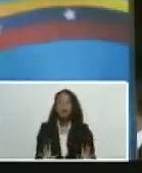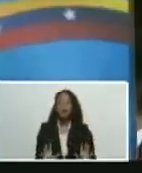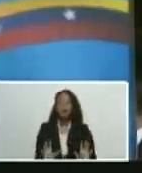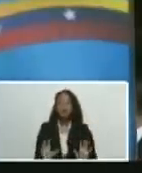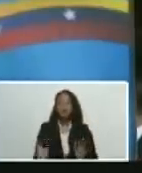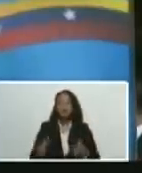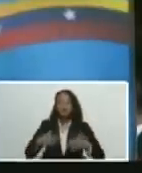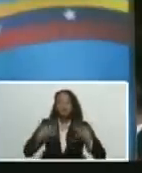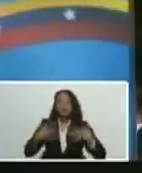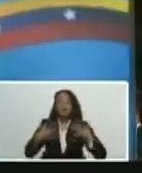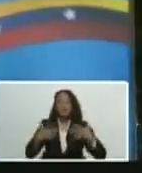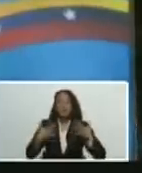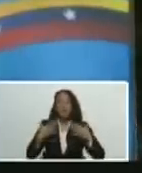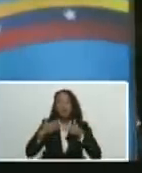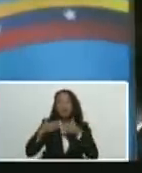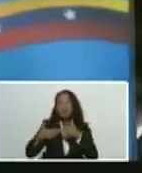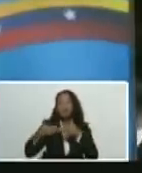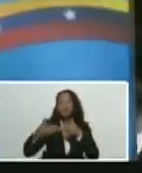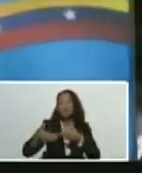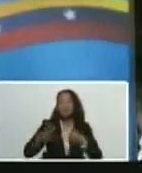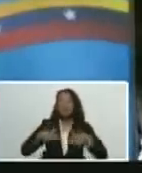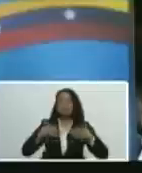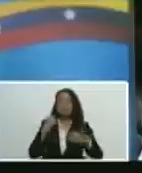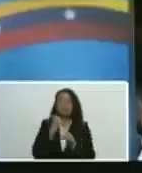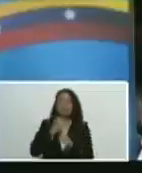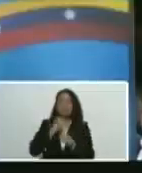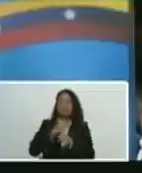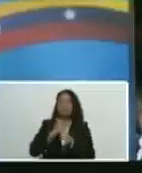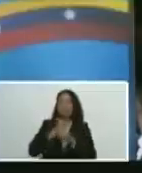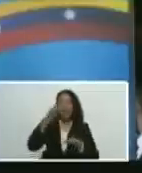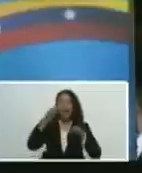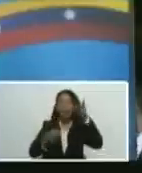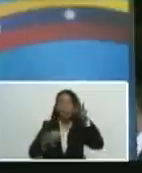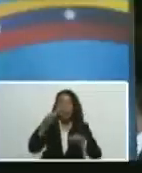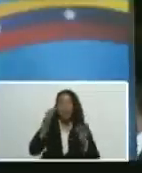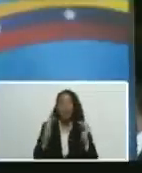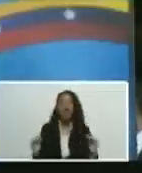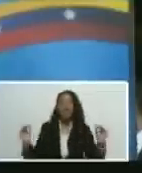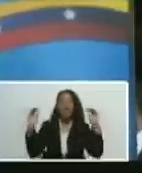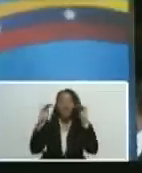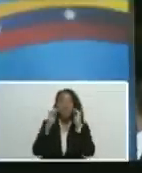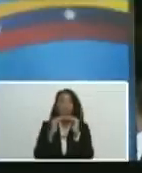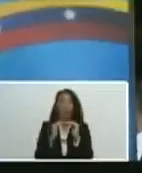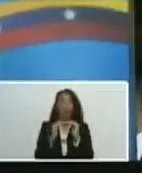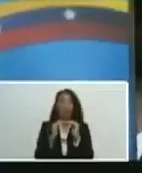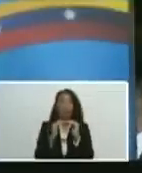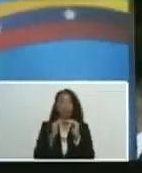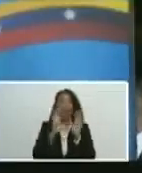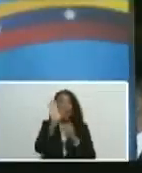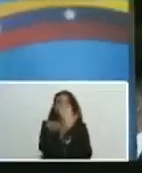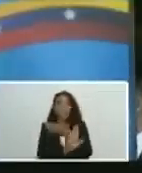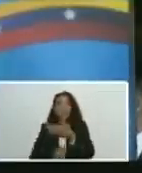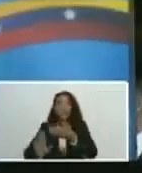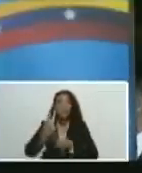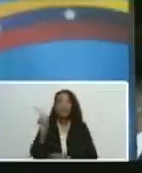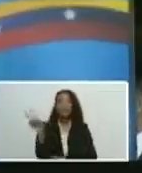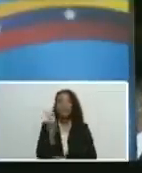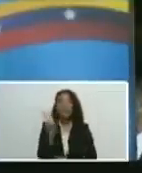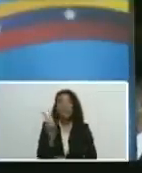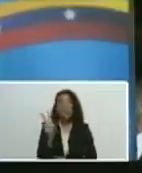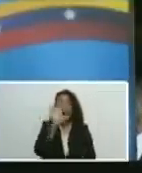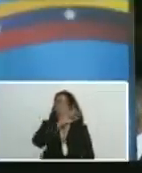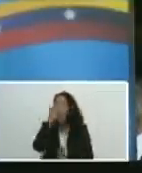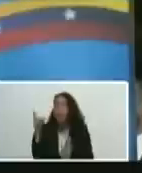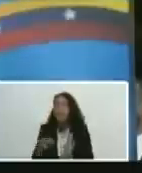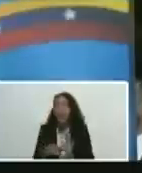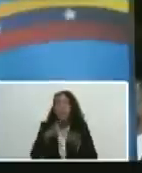una motivación constante por la justicia, la igualdad y la protección del pueblo venezolano.